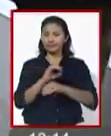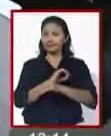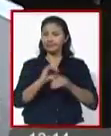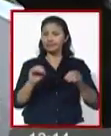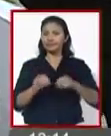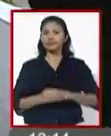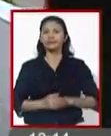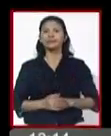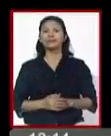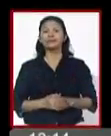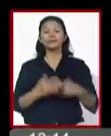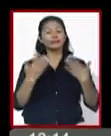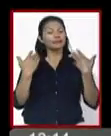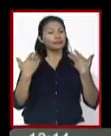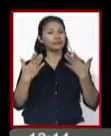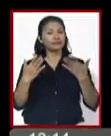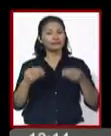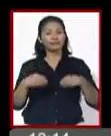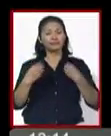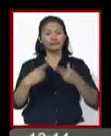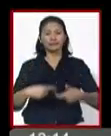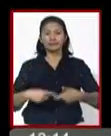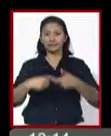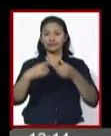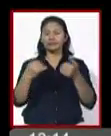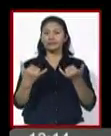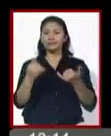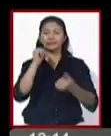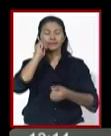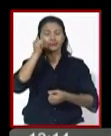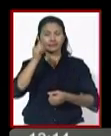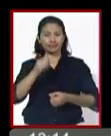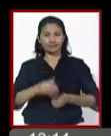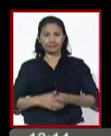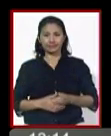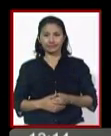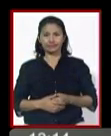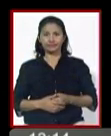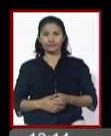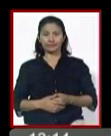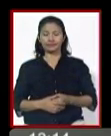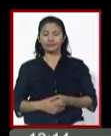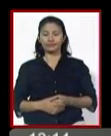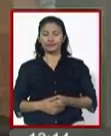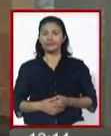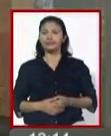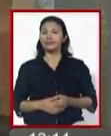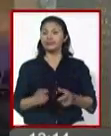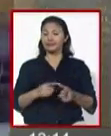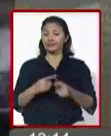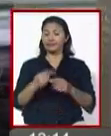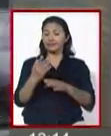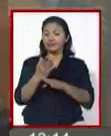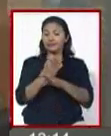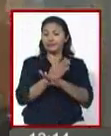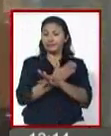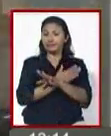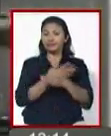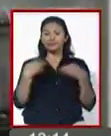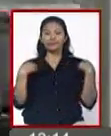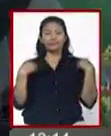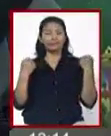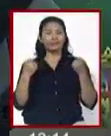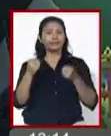ese parálisis. Ya está, y le van a dar de alta incluso el día de mañana, si mal no me acuerdo, que hablaron. De modo que la evolución de esa